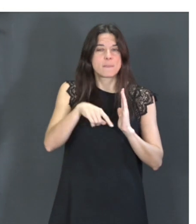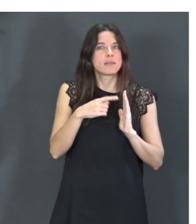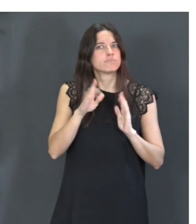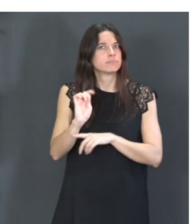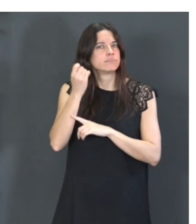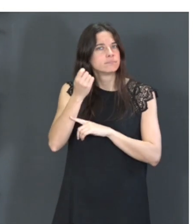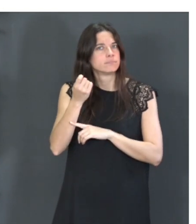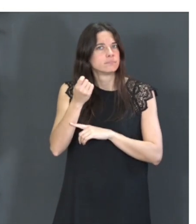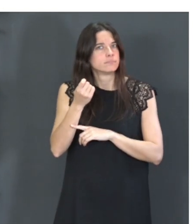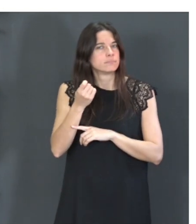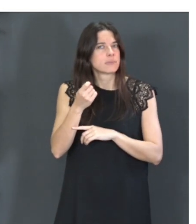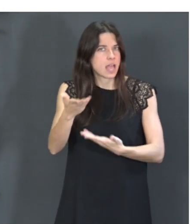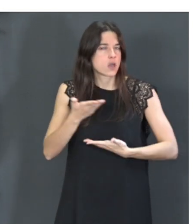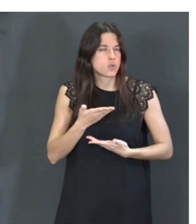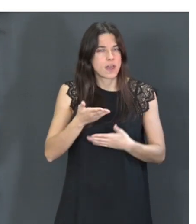consigue. Es fundamental